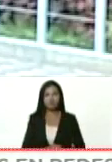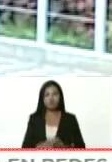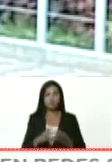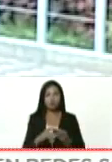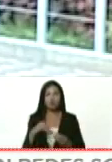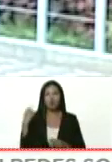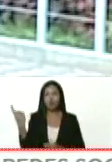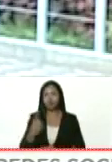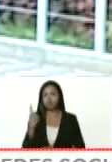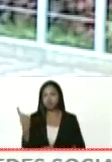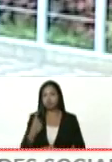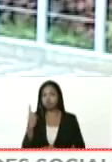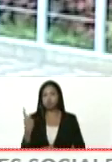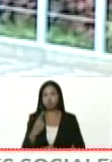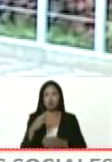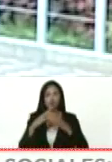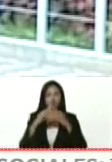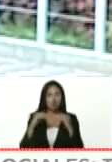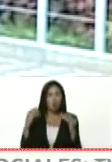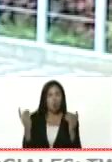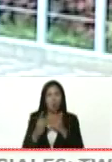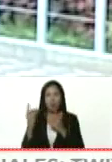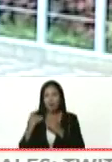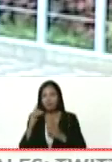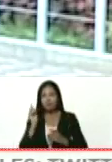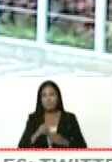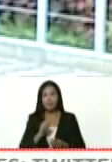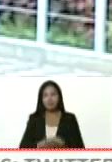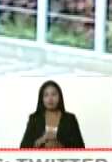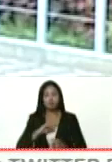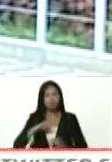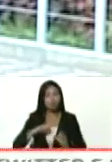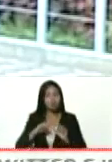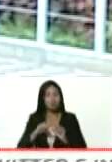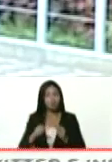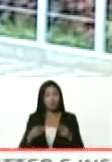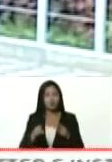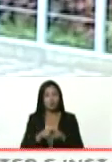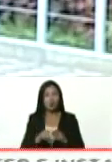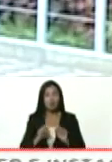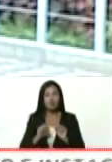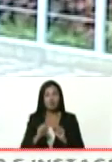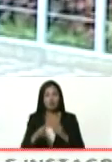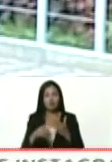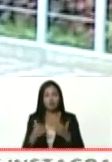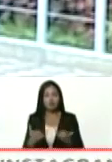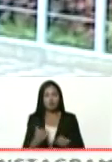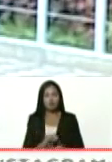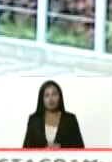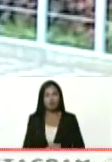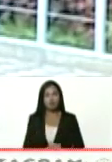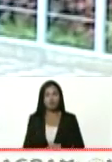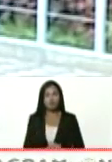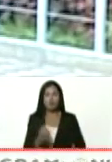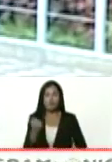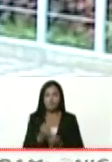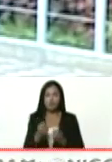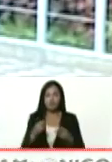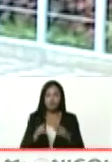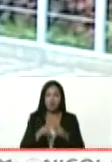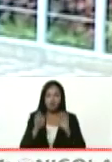huracanes, todos los embates, y nos mantenemos firmes, de pie, sólidos,